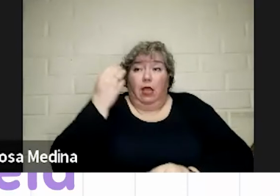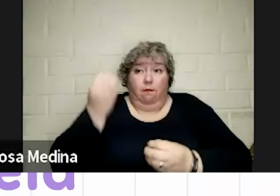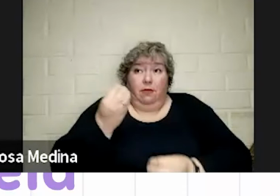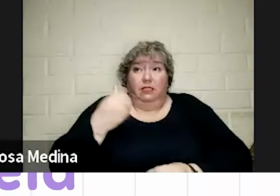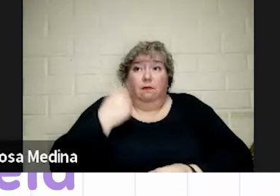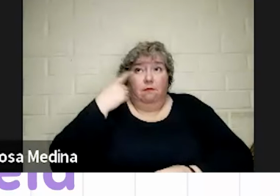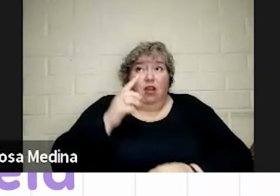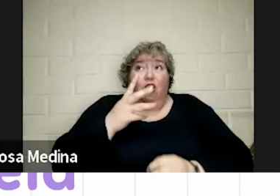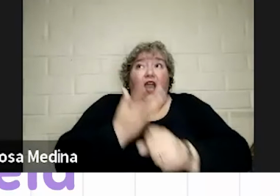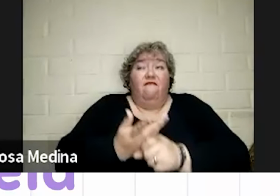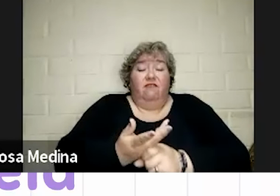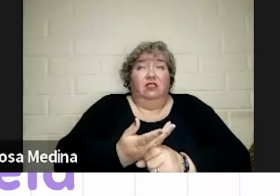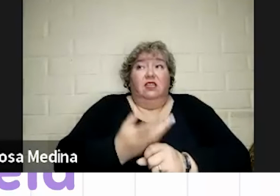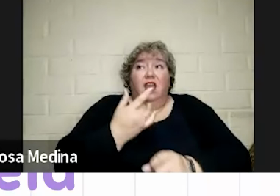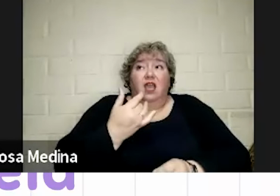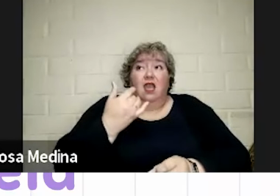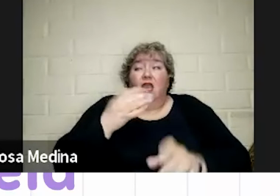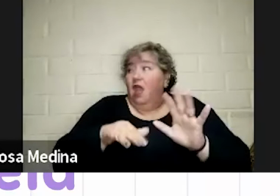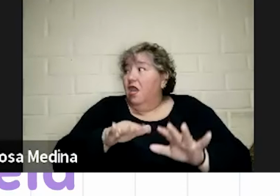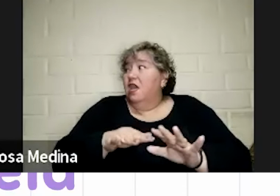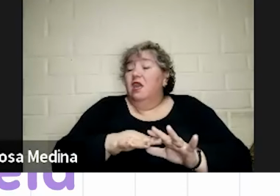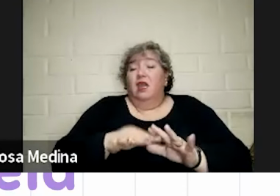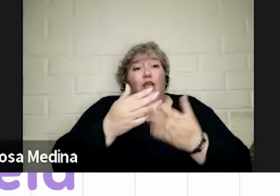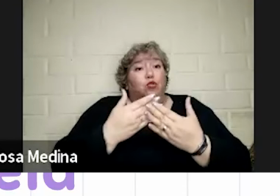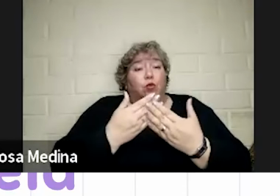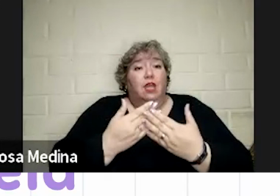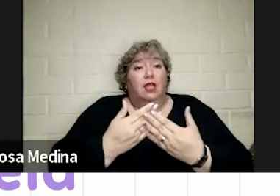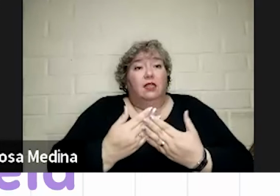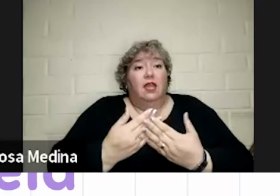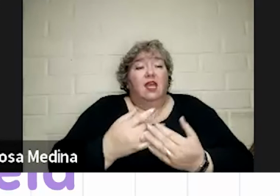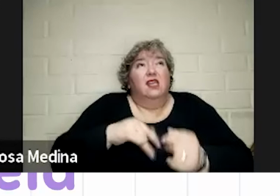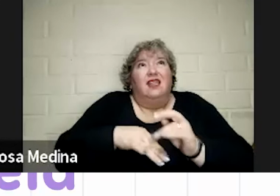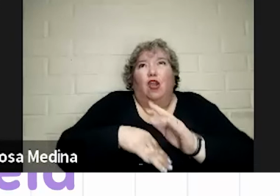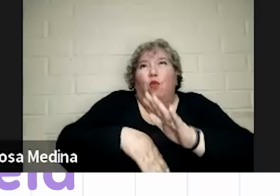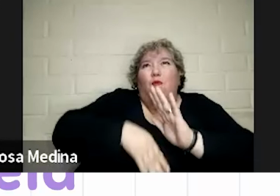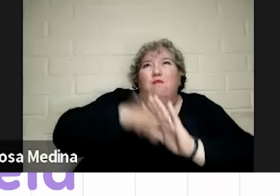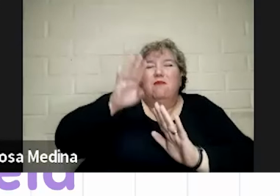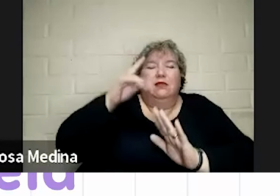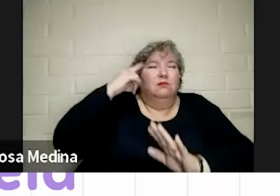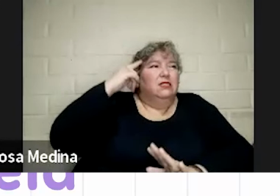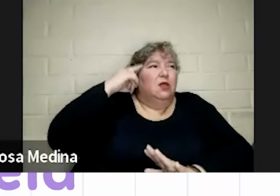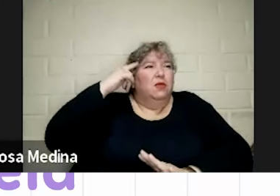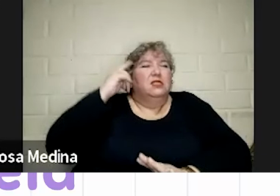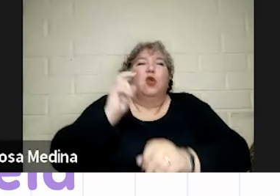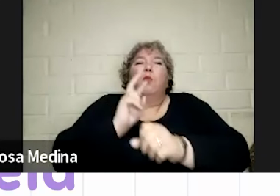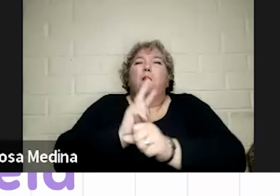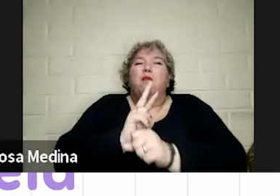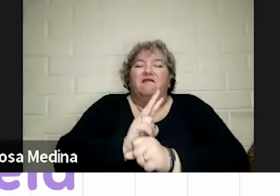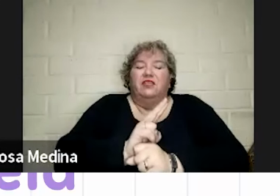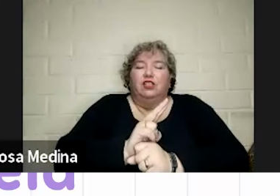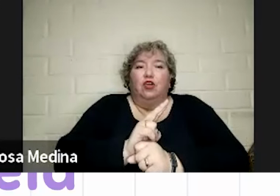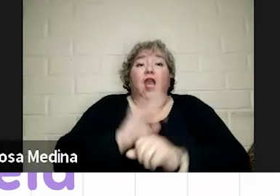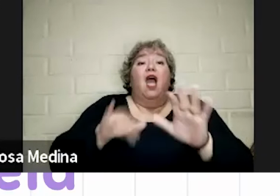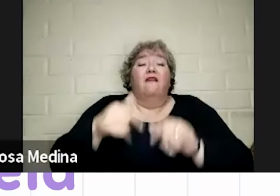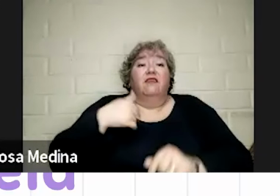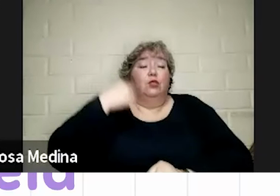estudiantes que proponen cosas que están un poco más allá de lo que uno había pensado como profesor. Y uno a veces dice, no, esa no es